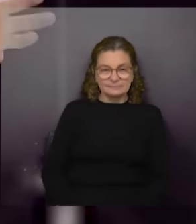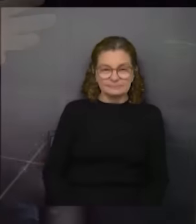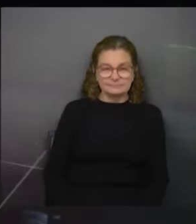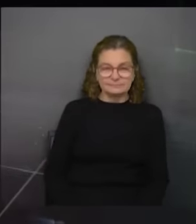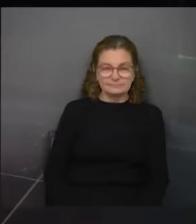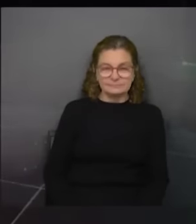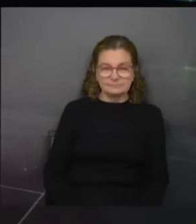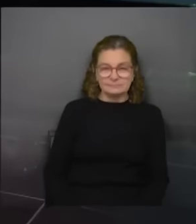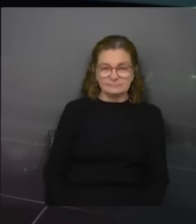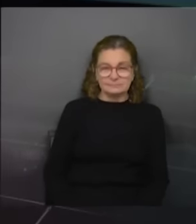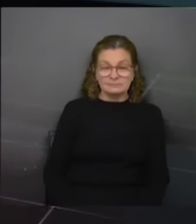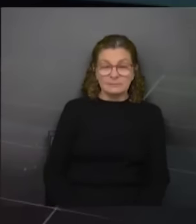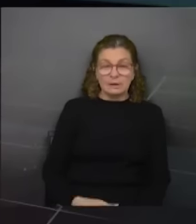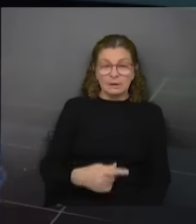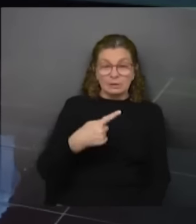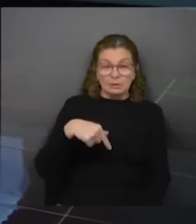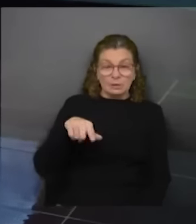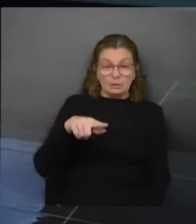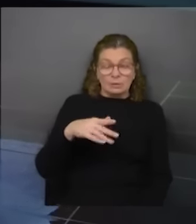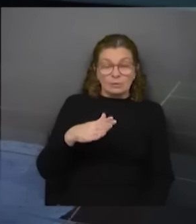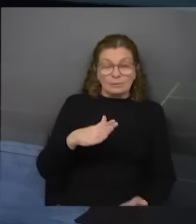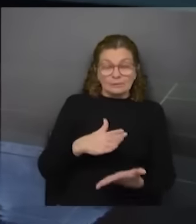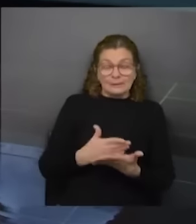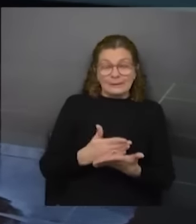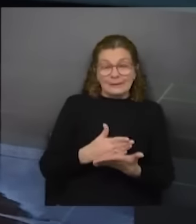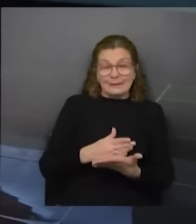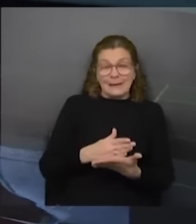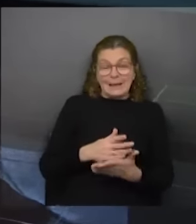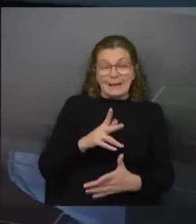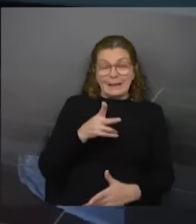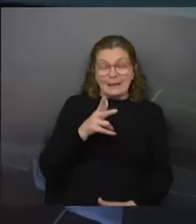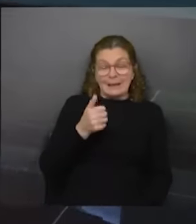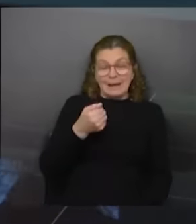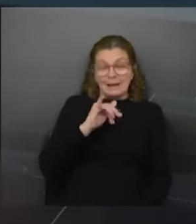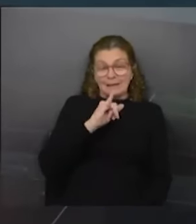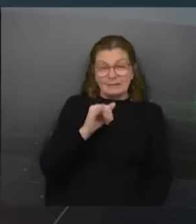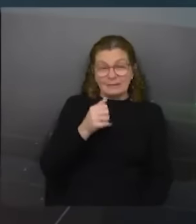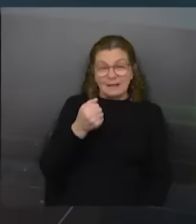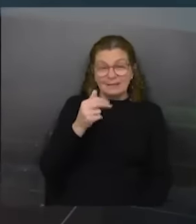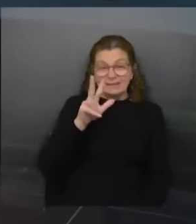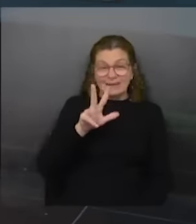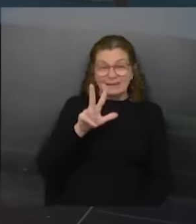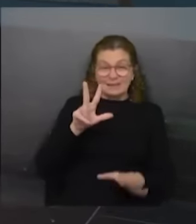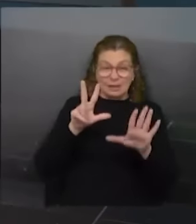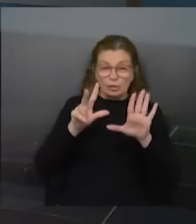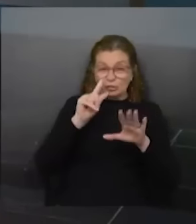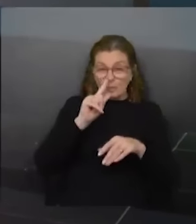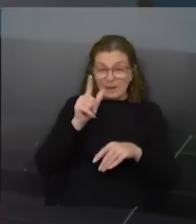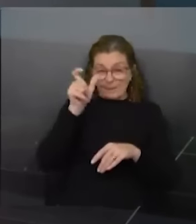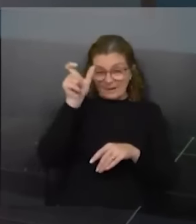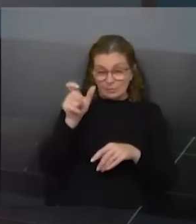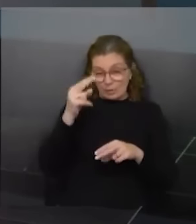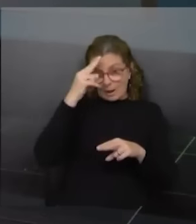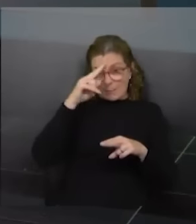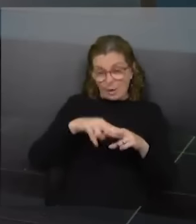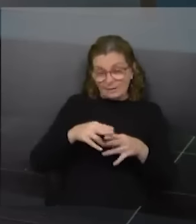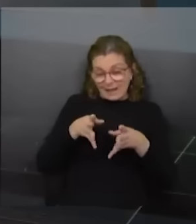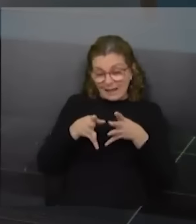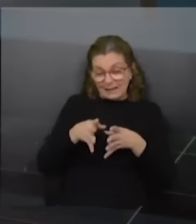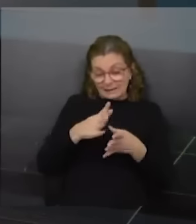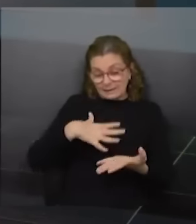Berlín mientras en la franja de gasa el número de muertos se acerca a los 38,000 personas la el escenario de la guerra parece